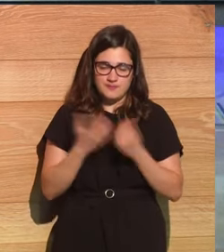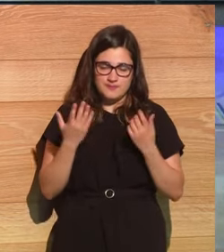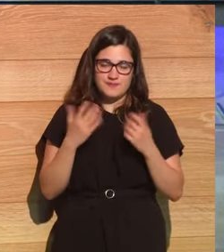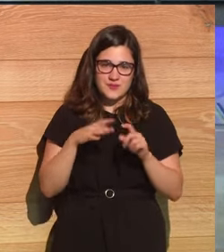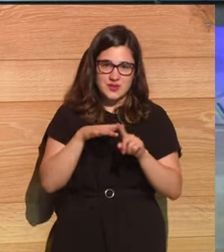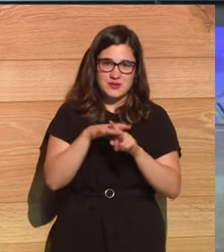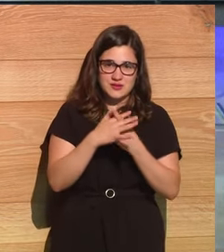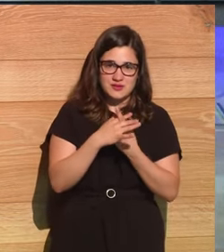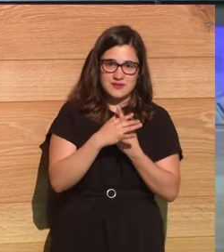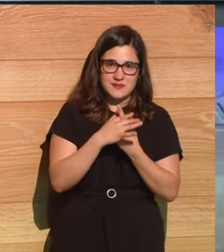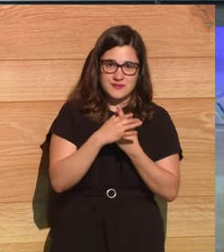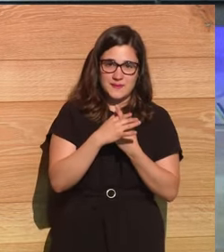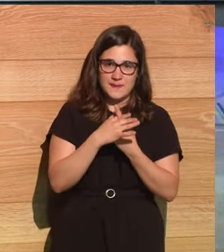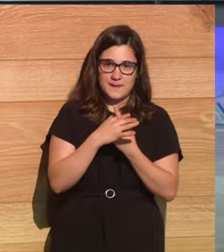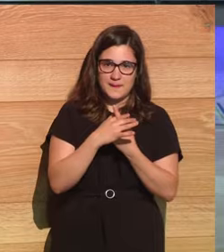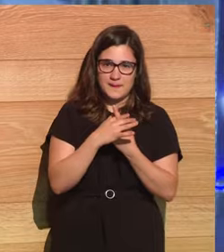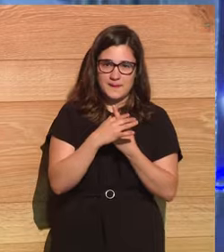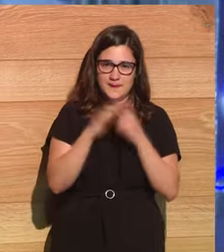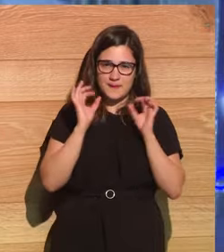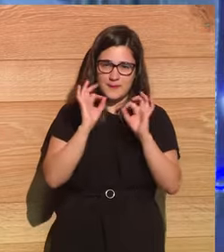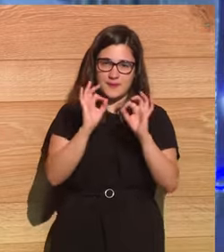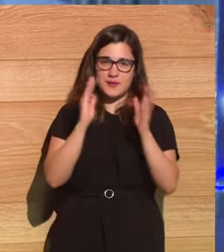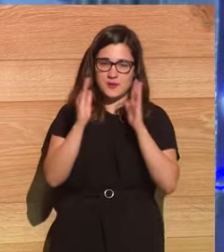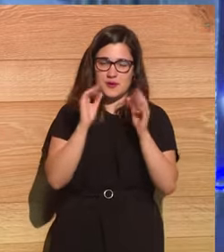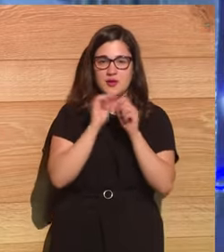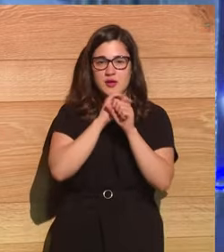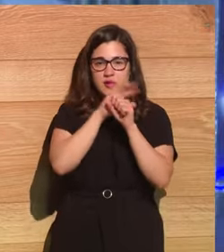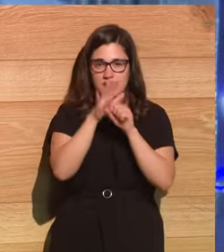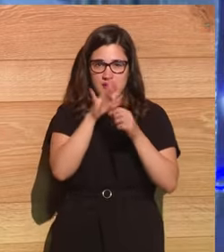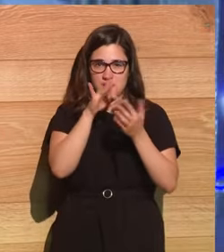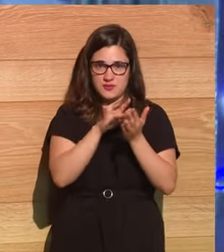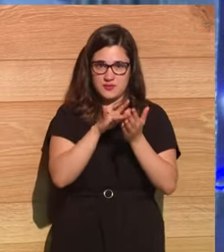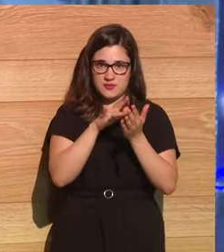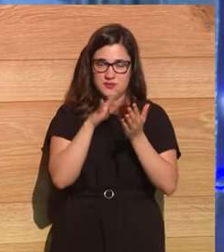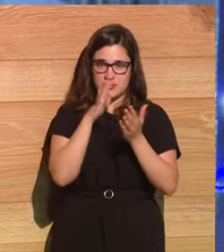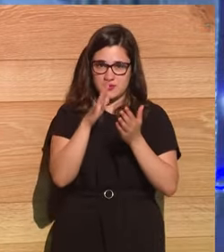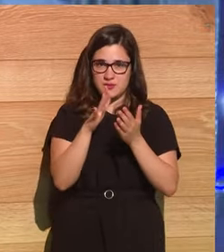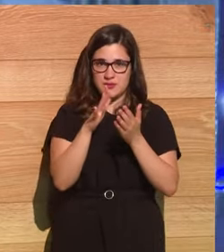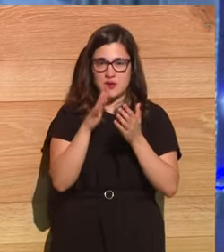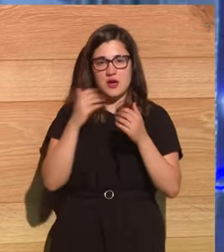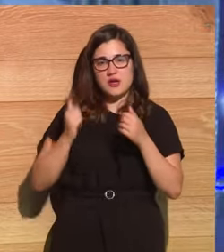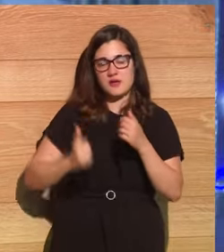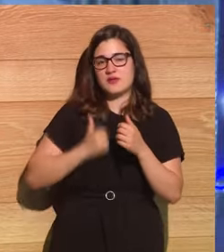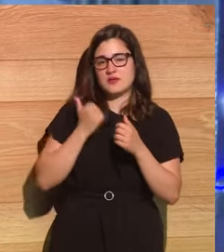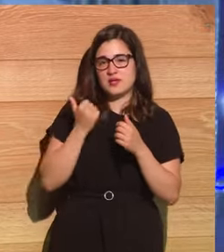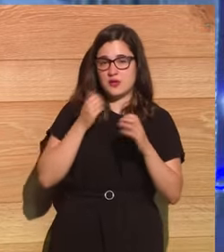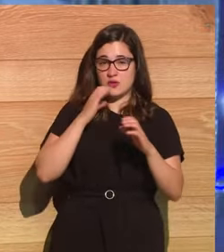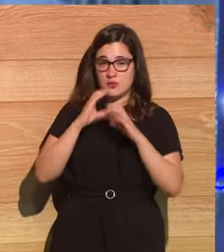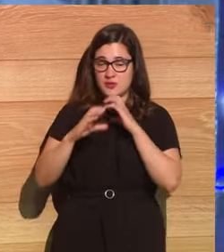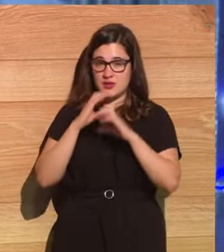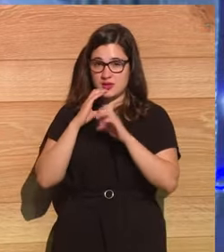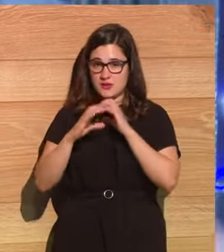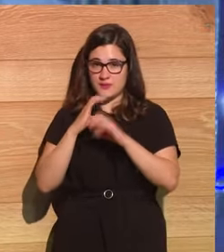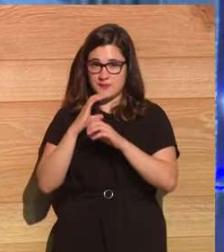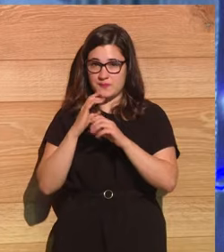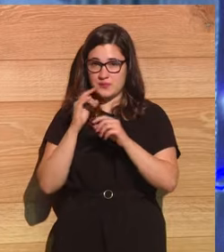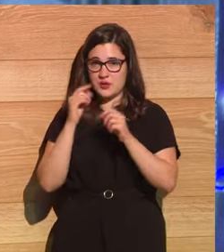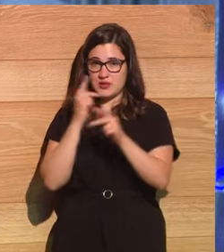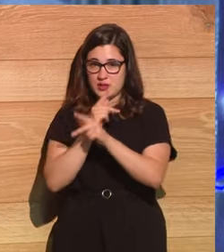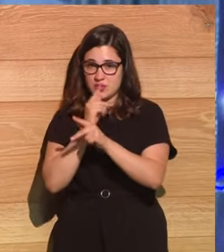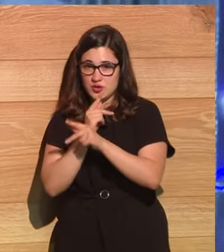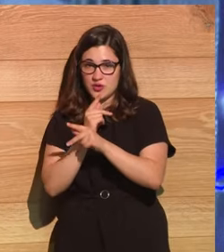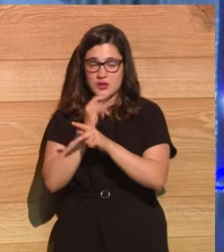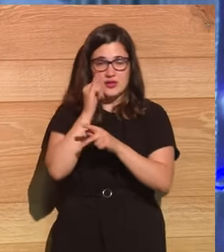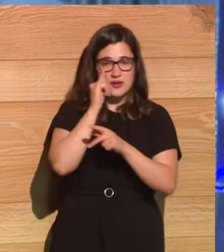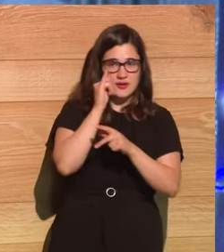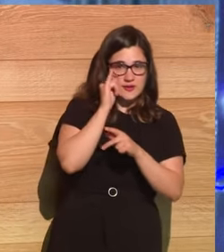ocurre en concreto durante la pandemia por esa artificialidad, ¿no? La comunicación mediada por el TikTok, el Instagram,